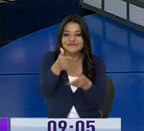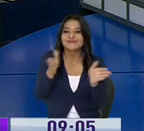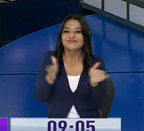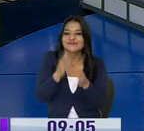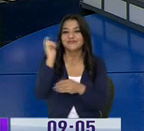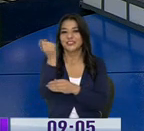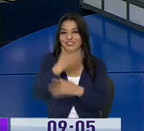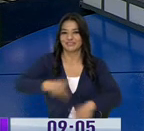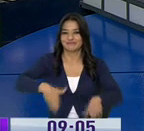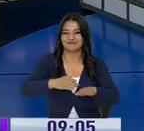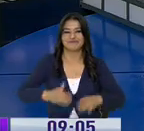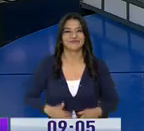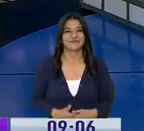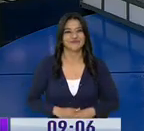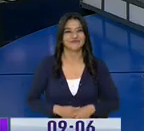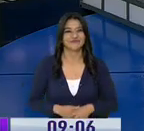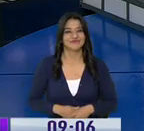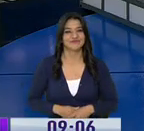de lo lindo que pasamos.